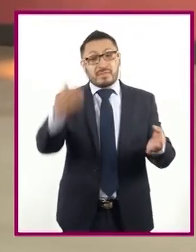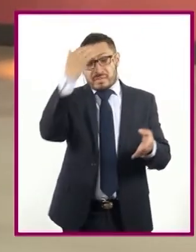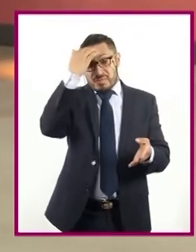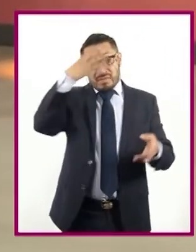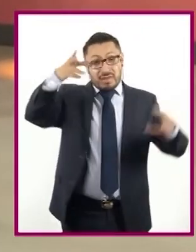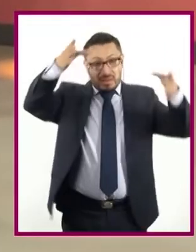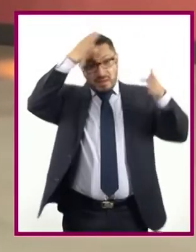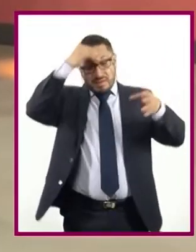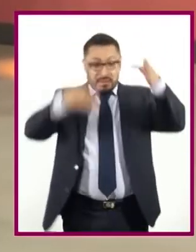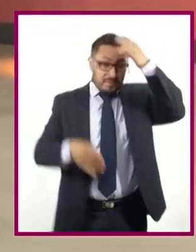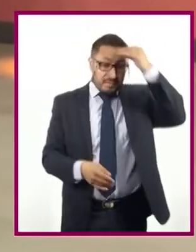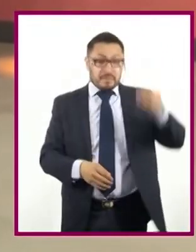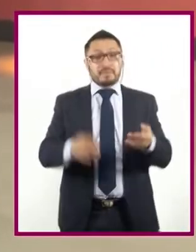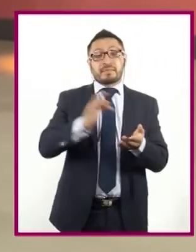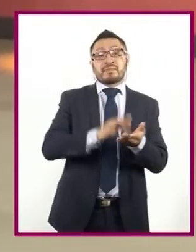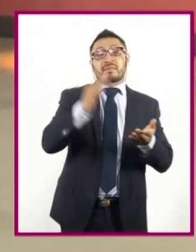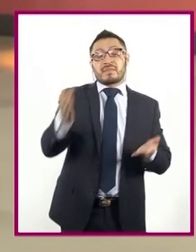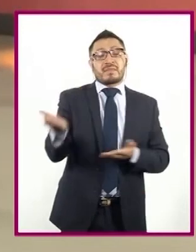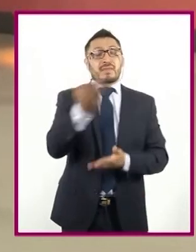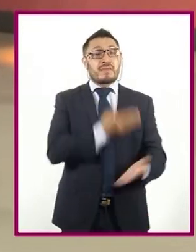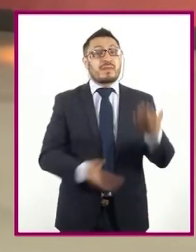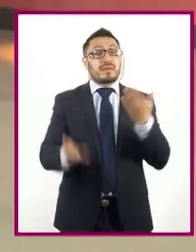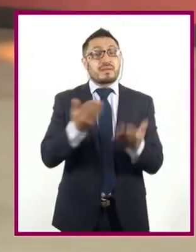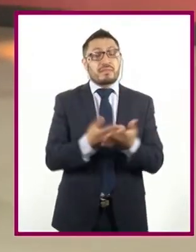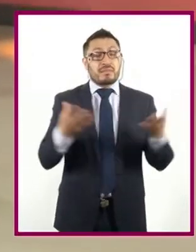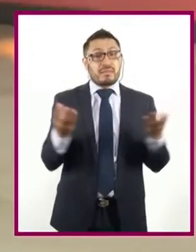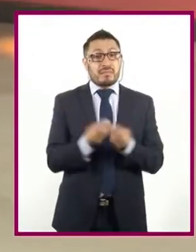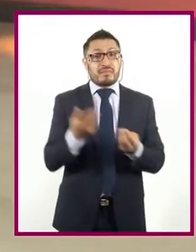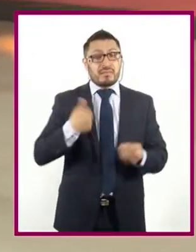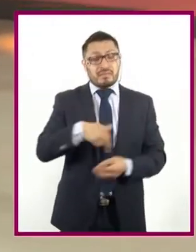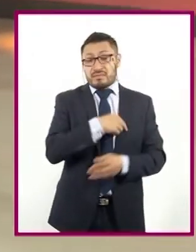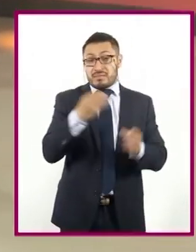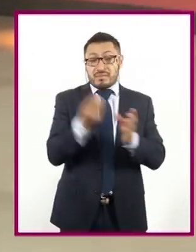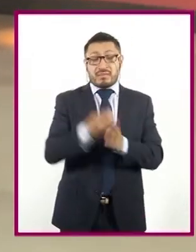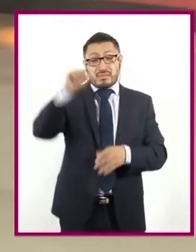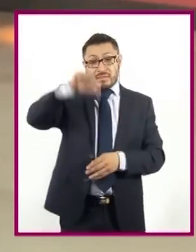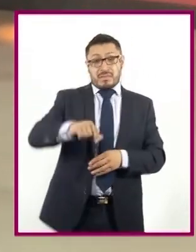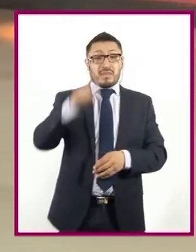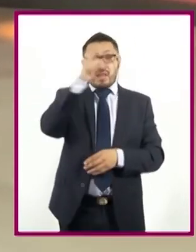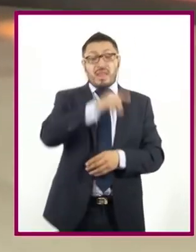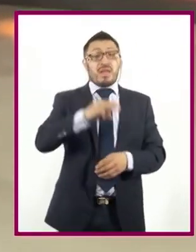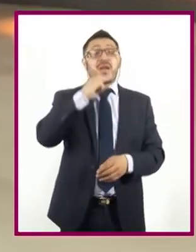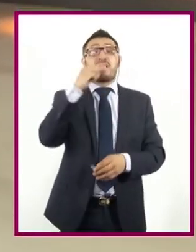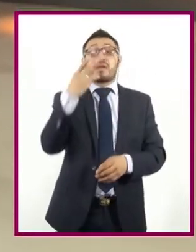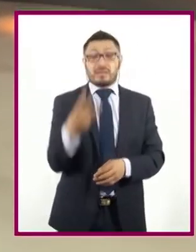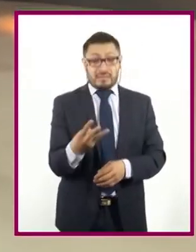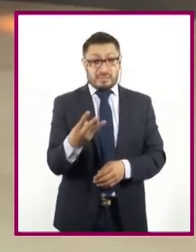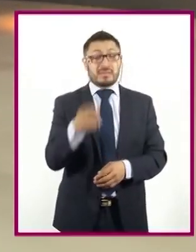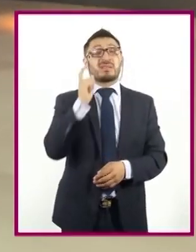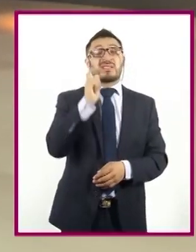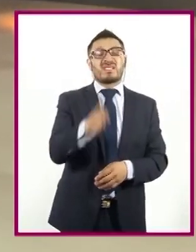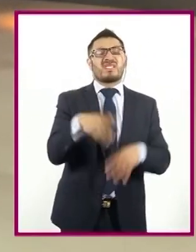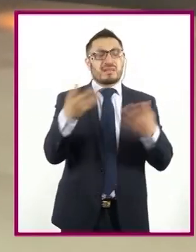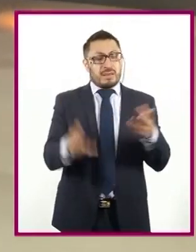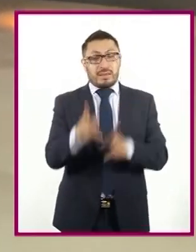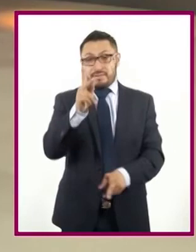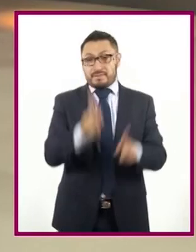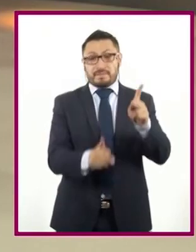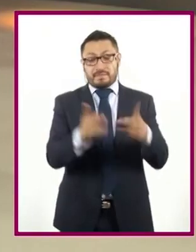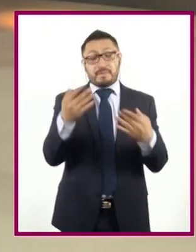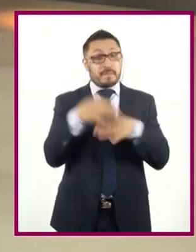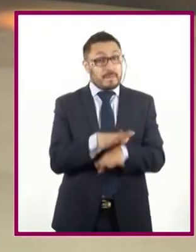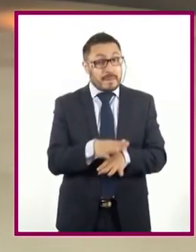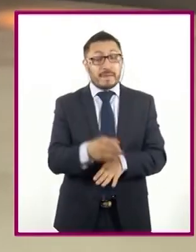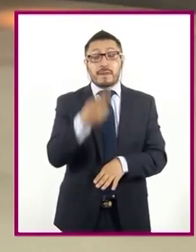aprendan. Gracias por compartir con nosotros esta sesión de Lengua Materna 3 en la que hemos platicado